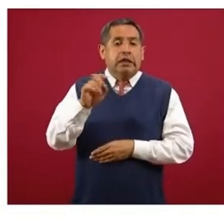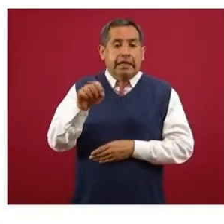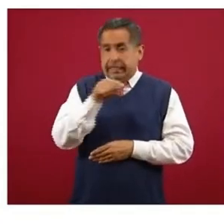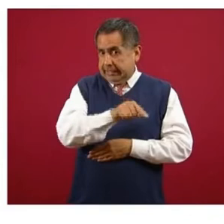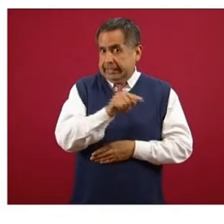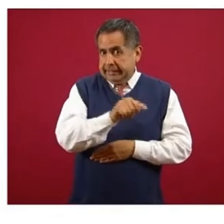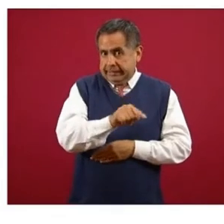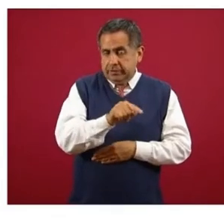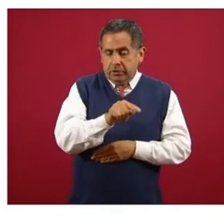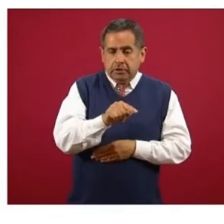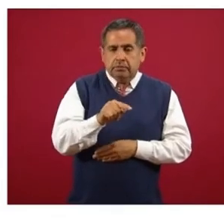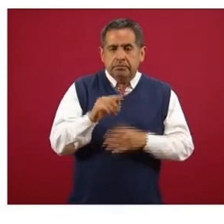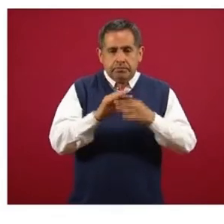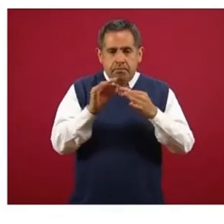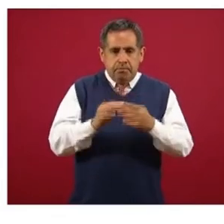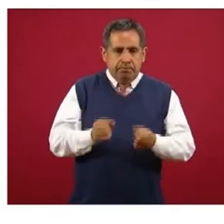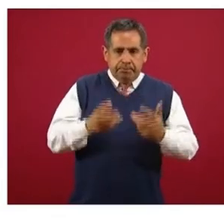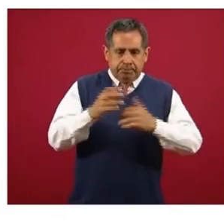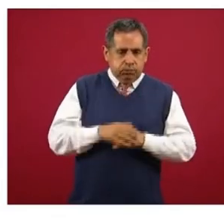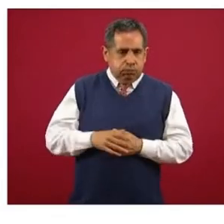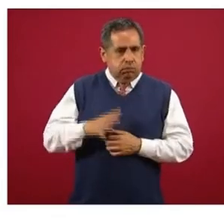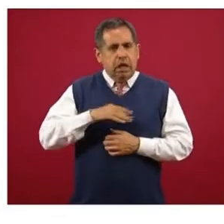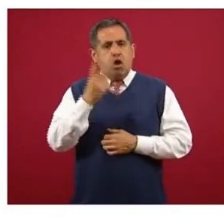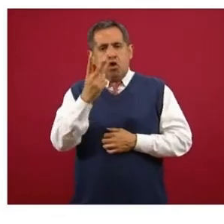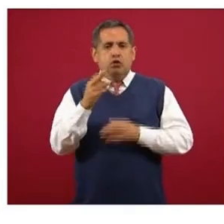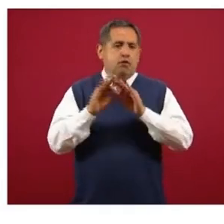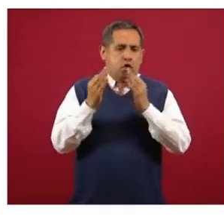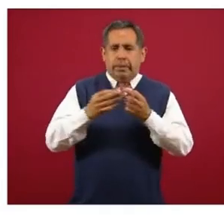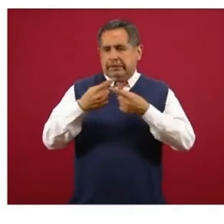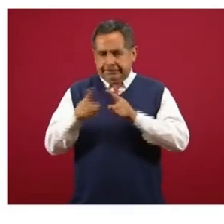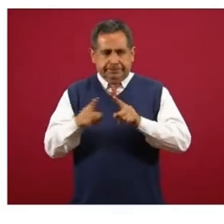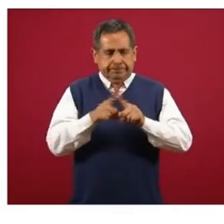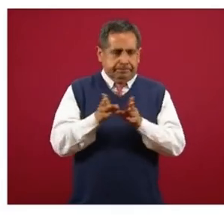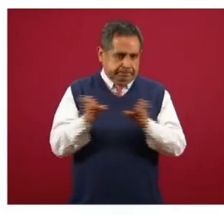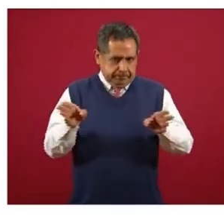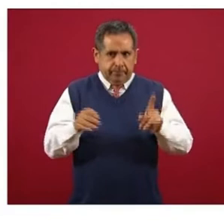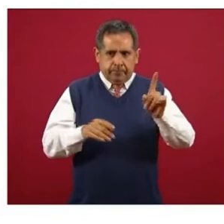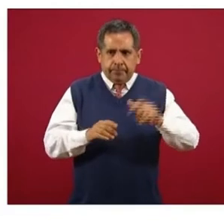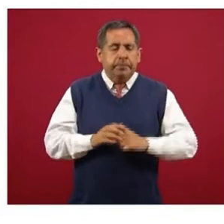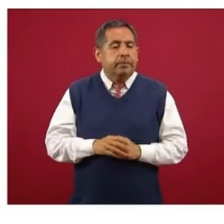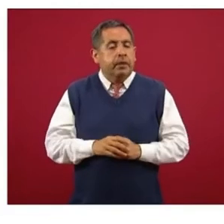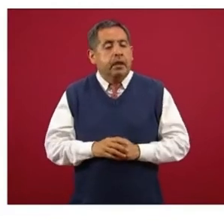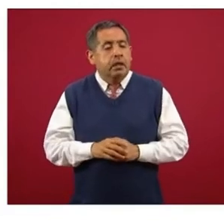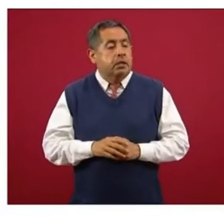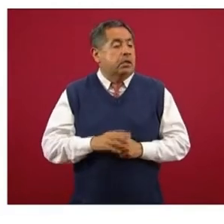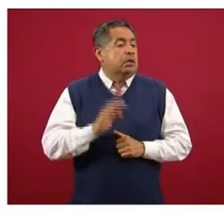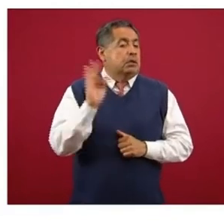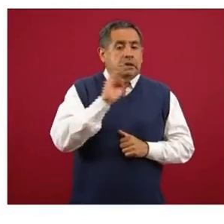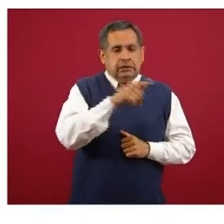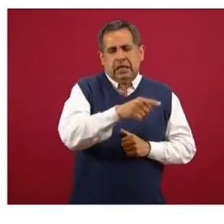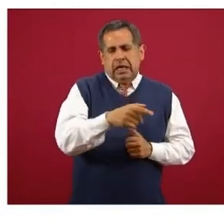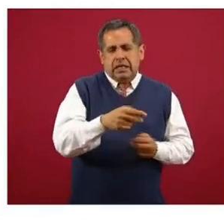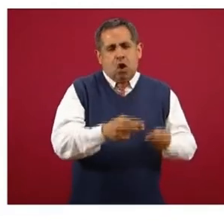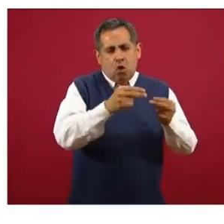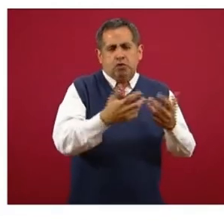aquí estamos hablando, como ustedes saben, hay dos grandes modalidades. Una que se gestiona cuando una empresa pequeña